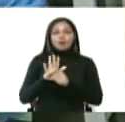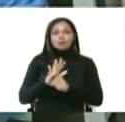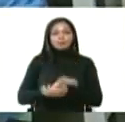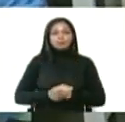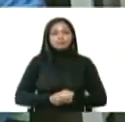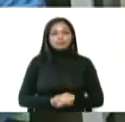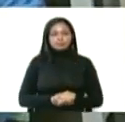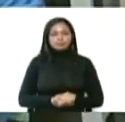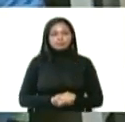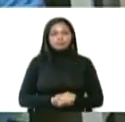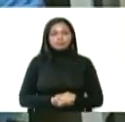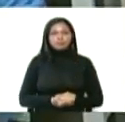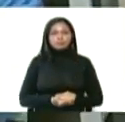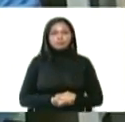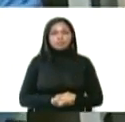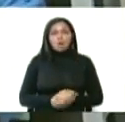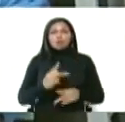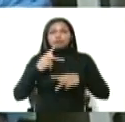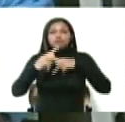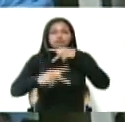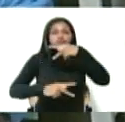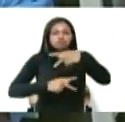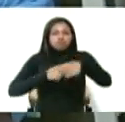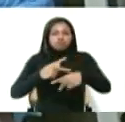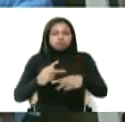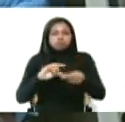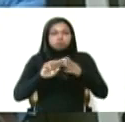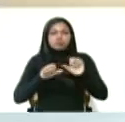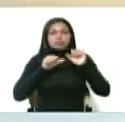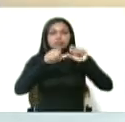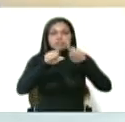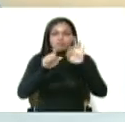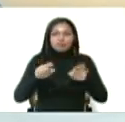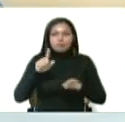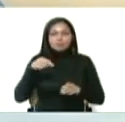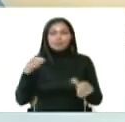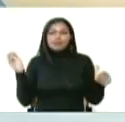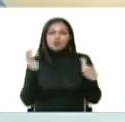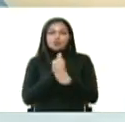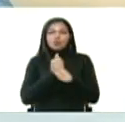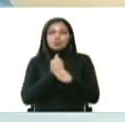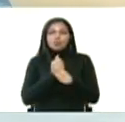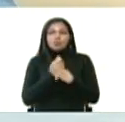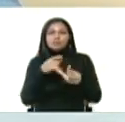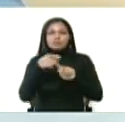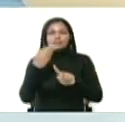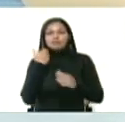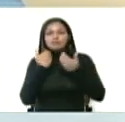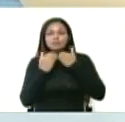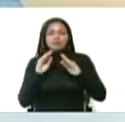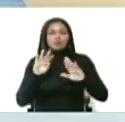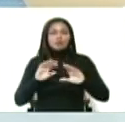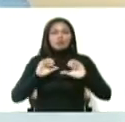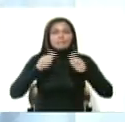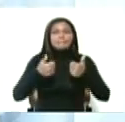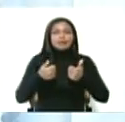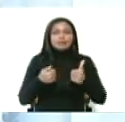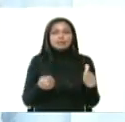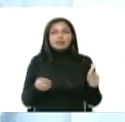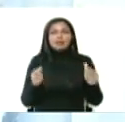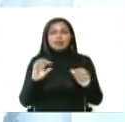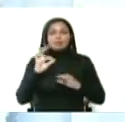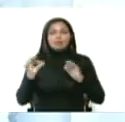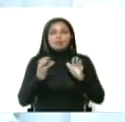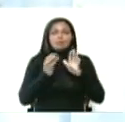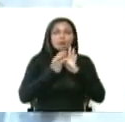COVID-19. El proceso que se sigue para la detección de esa enfermedad comienza desde la recepción de